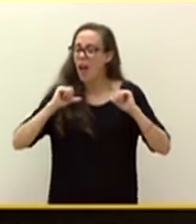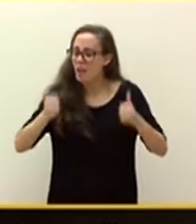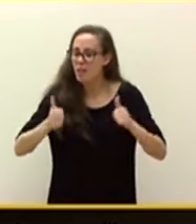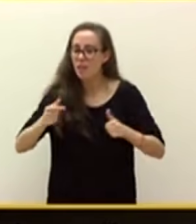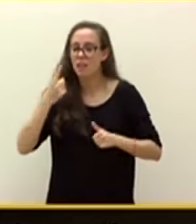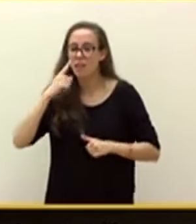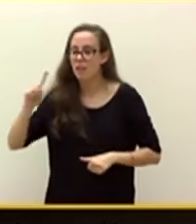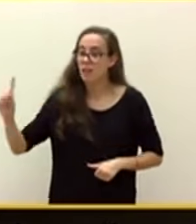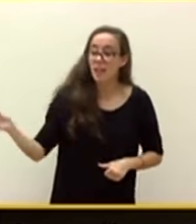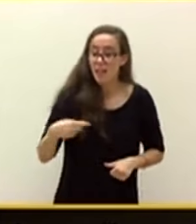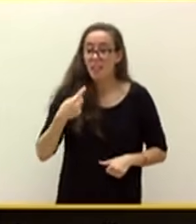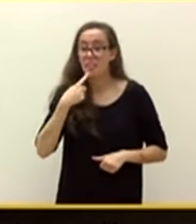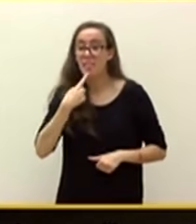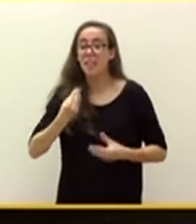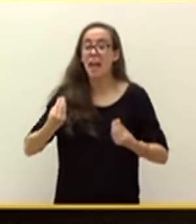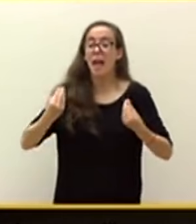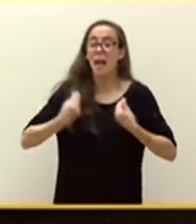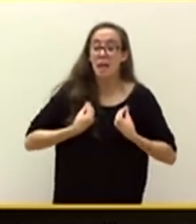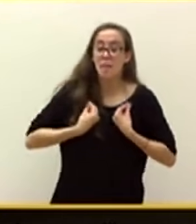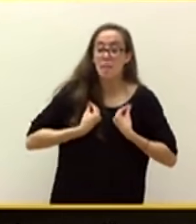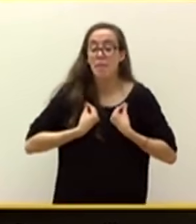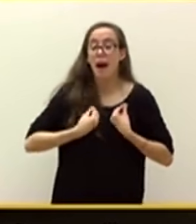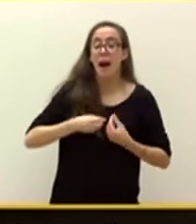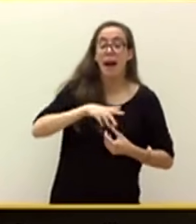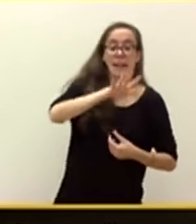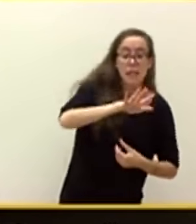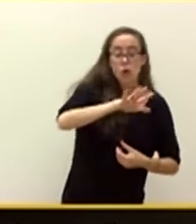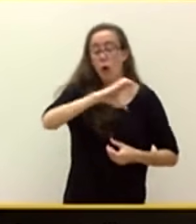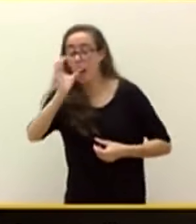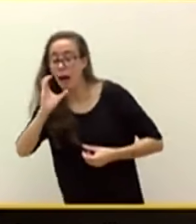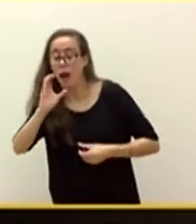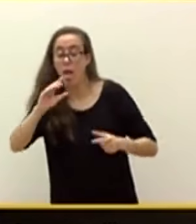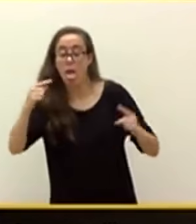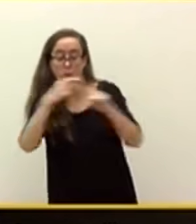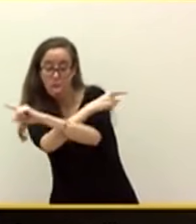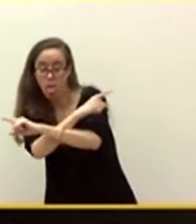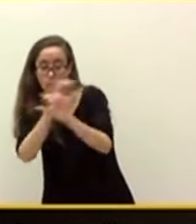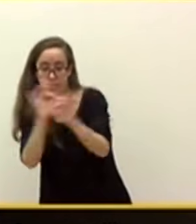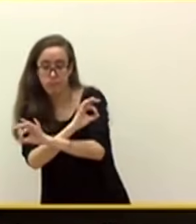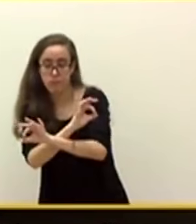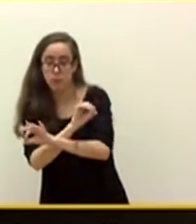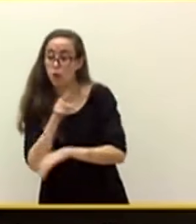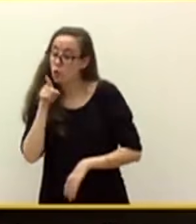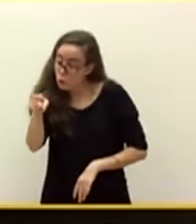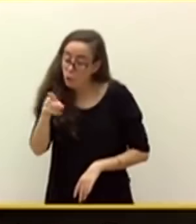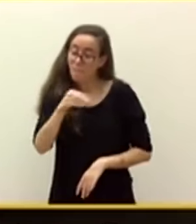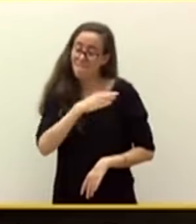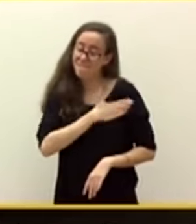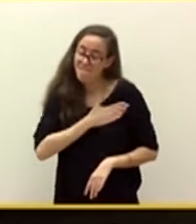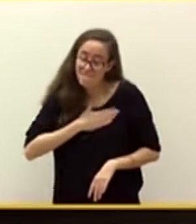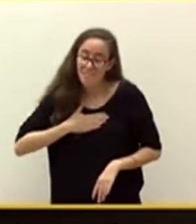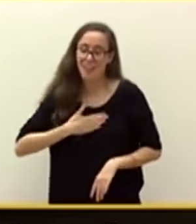viva Kirlos Canto. Pero claro, usted espera que hoy o el viernes alguno suelte un Kirlos Canto. Yo ya he visto